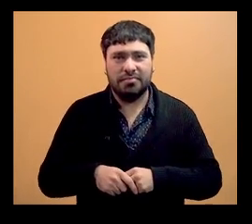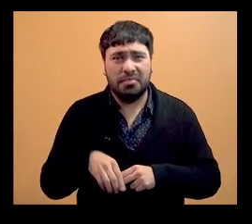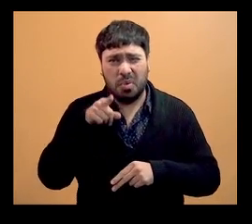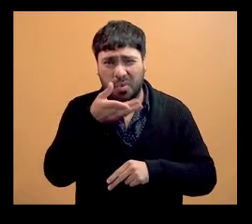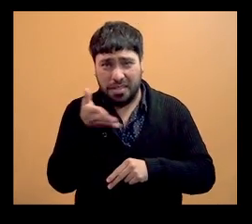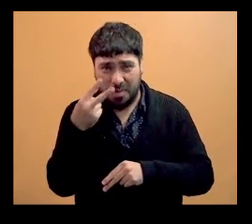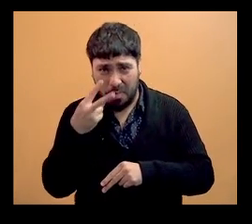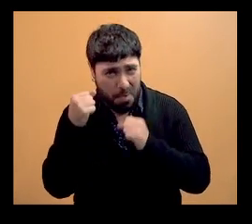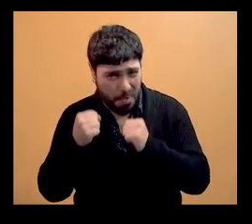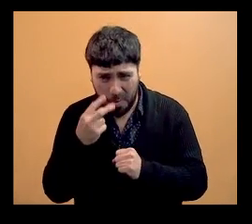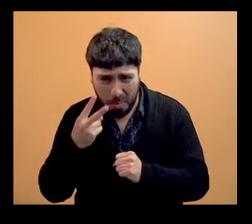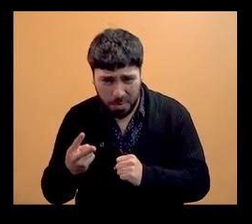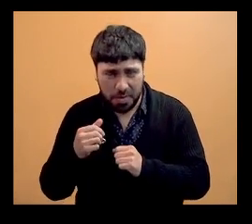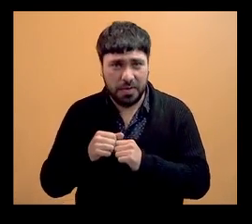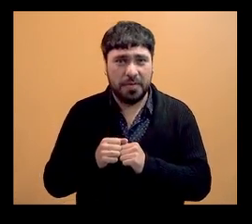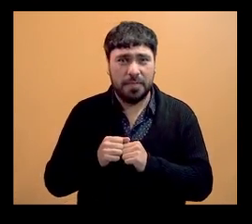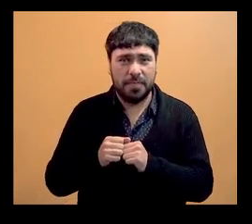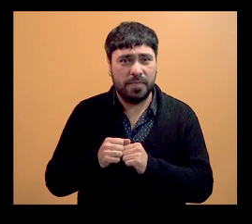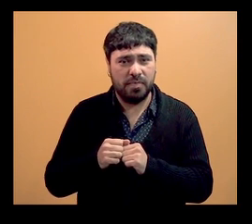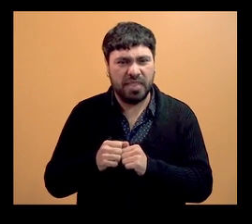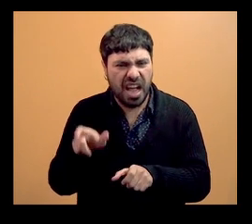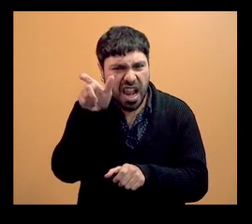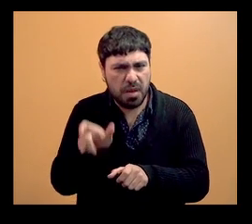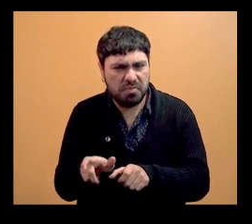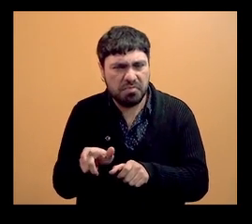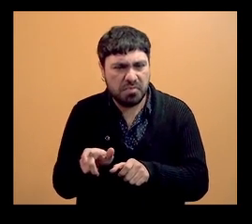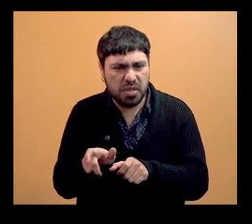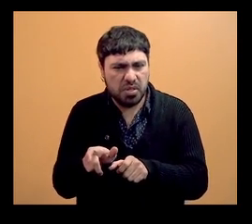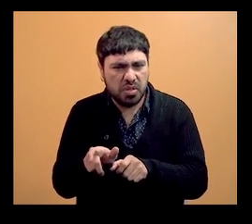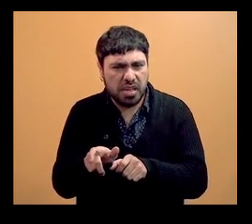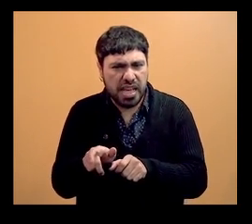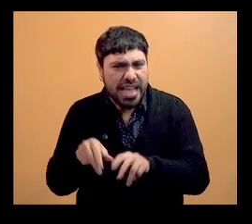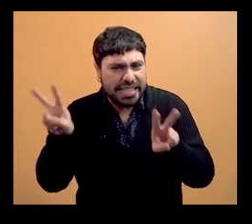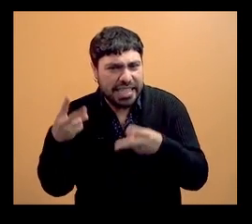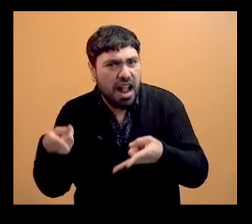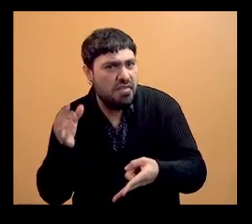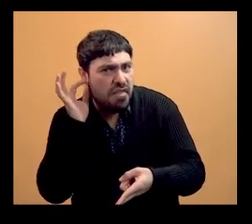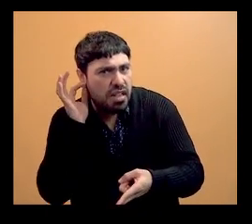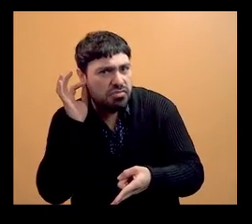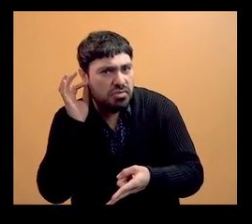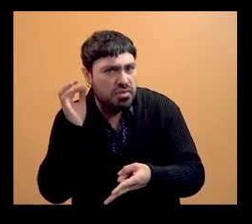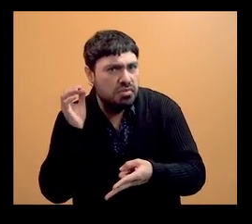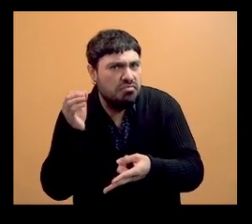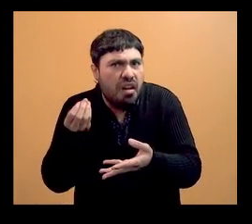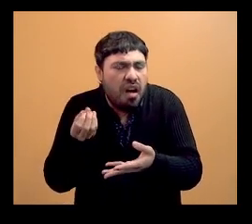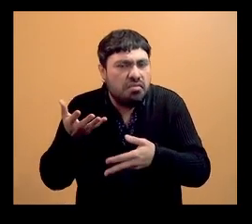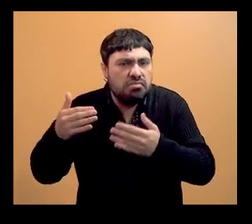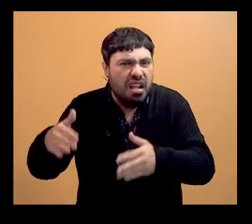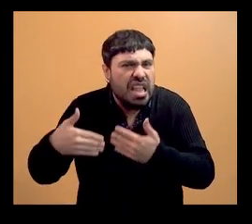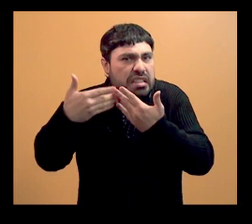lo pueden apreciar. Dice Target Earth. No sé si la persona abajo está salvando a la muchacha o la está entregando